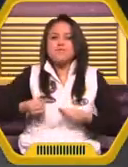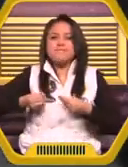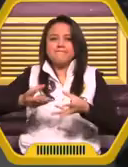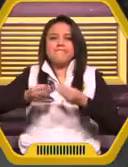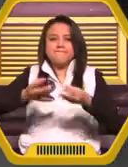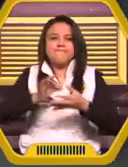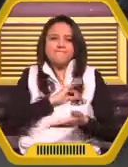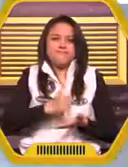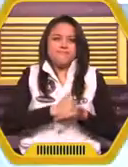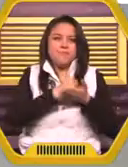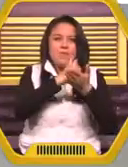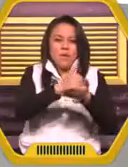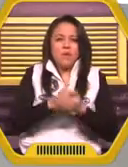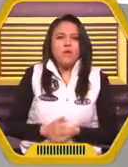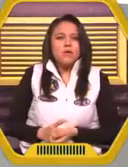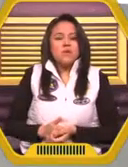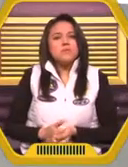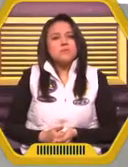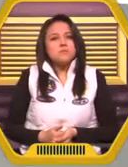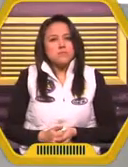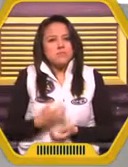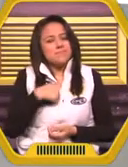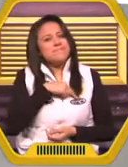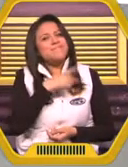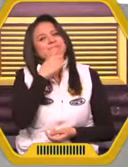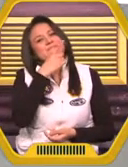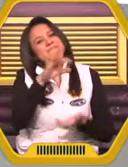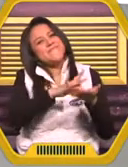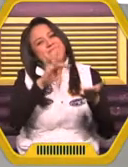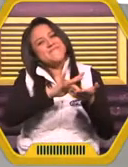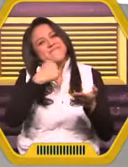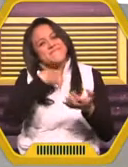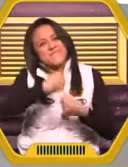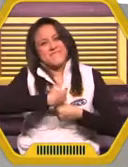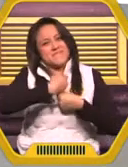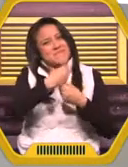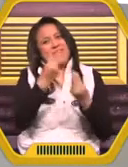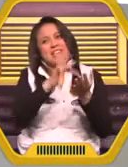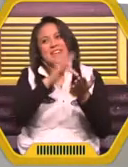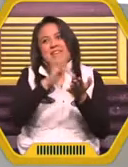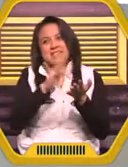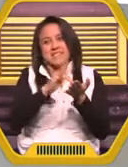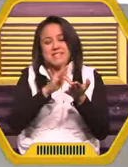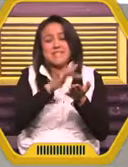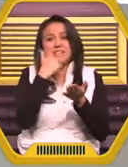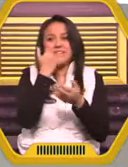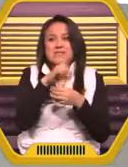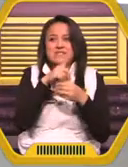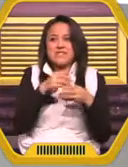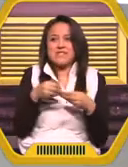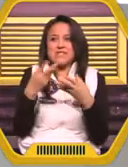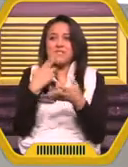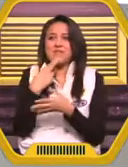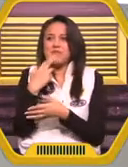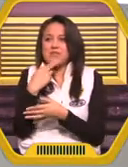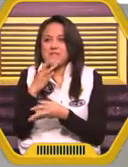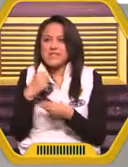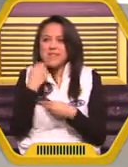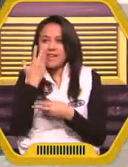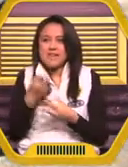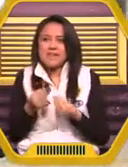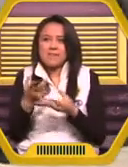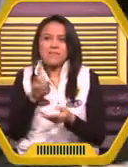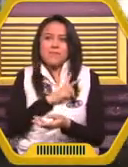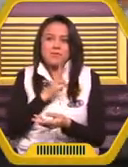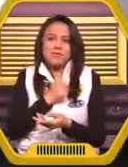de la tripulación. Nosotros agradecemos la invitación y la donación es a través de dulces que nosotros mismos